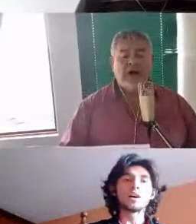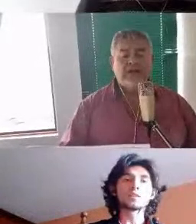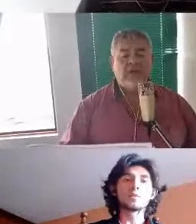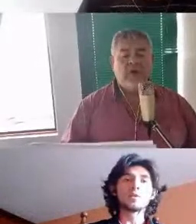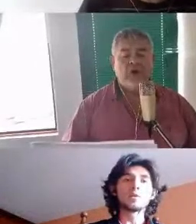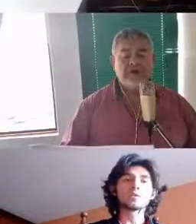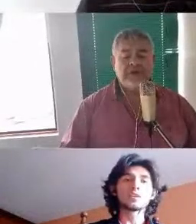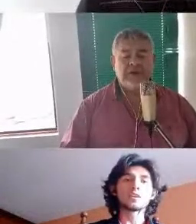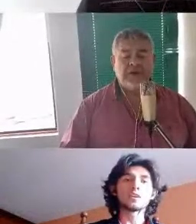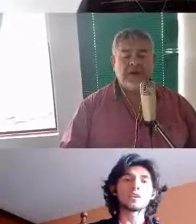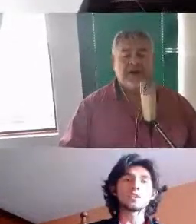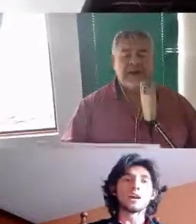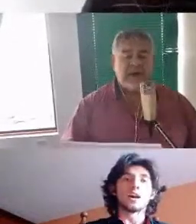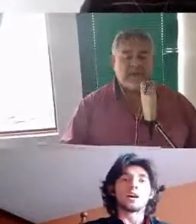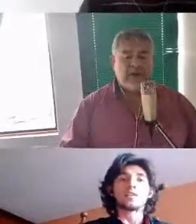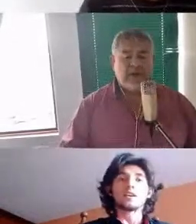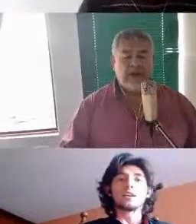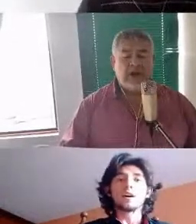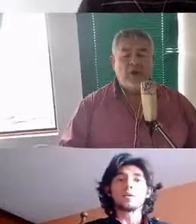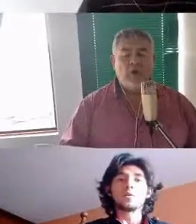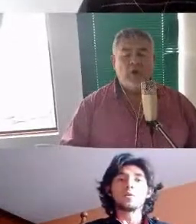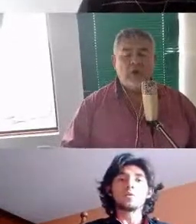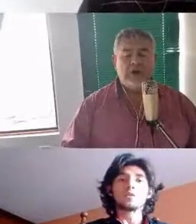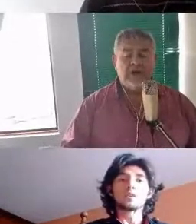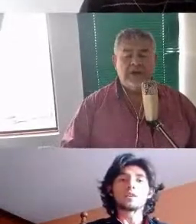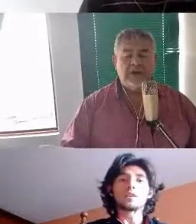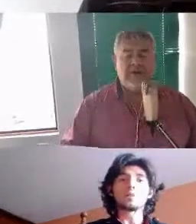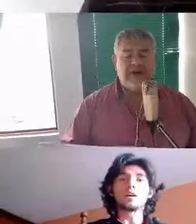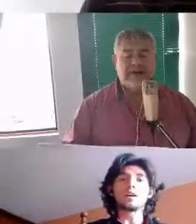Somos las voces de la